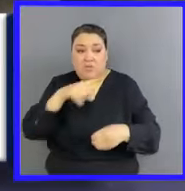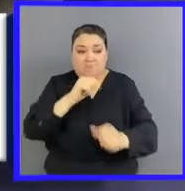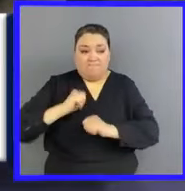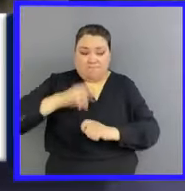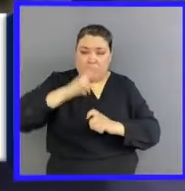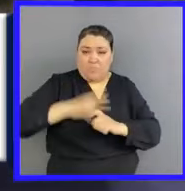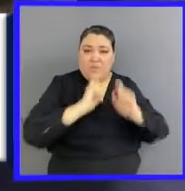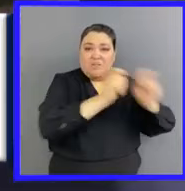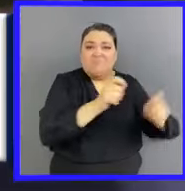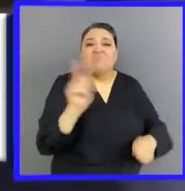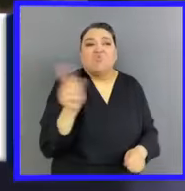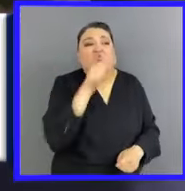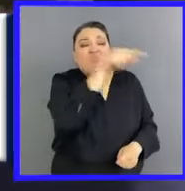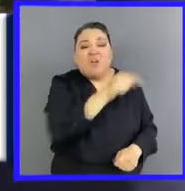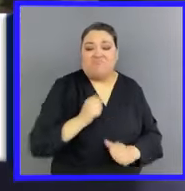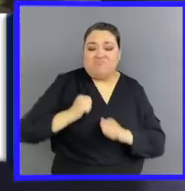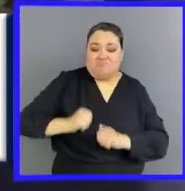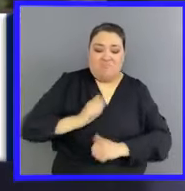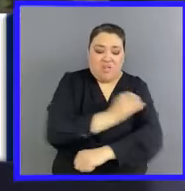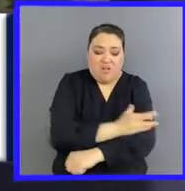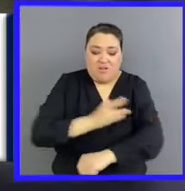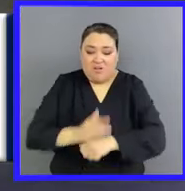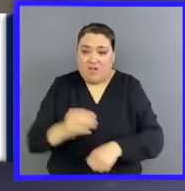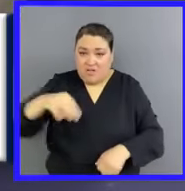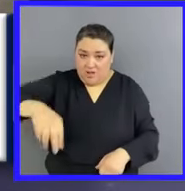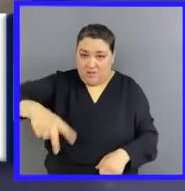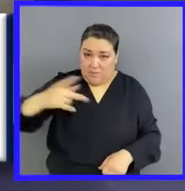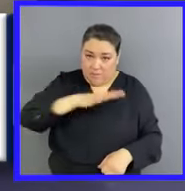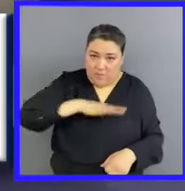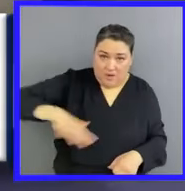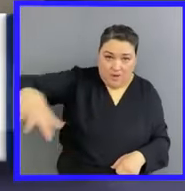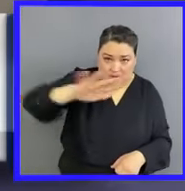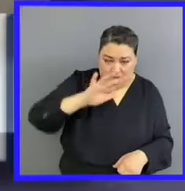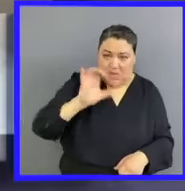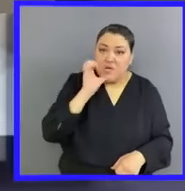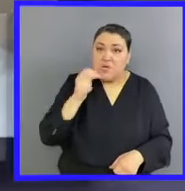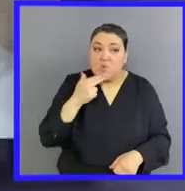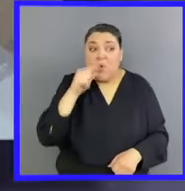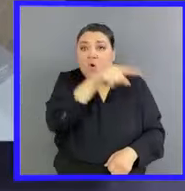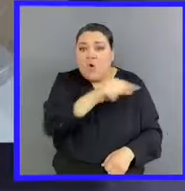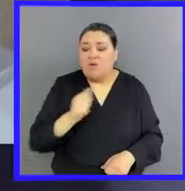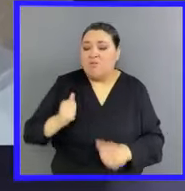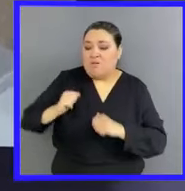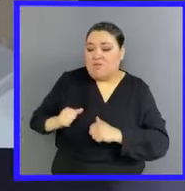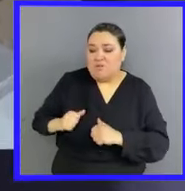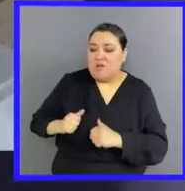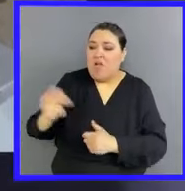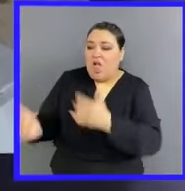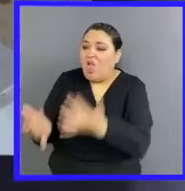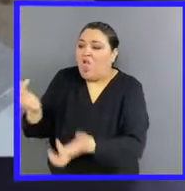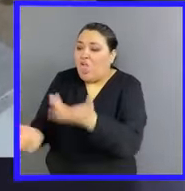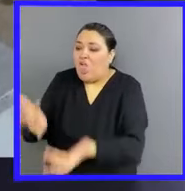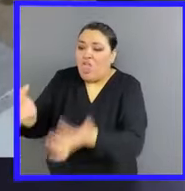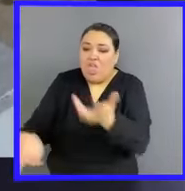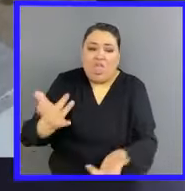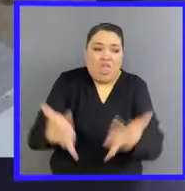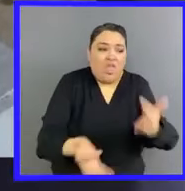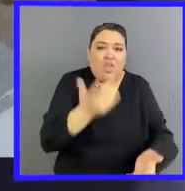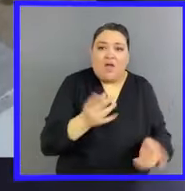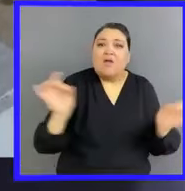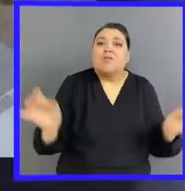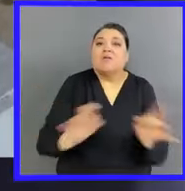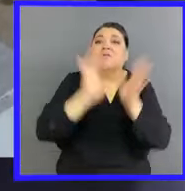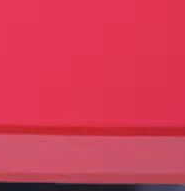gestión como coordinadora de ministerios públicos en la zona norte, se autorizaron cremaciones de personas fallecidas en circunstancias